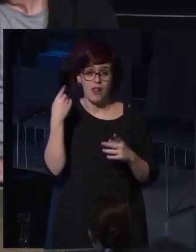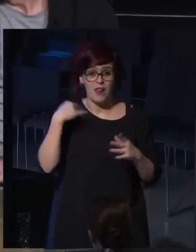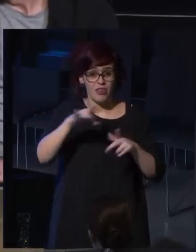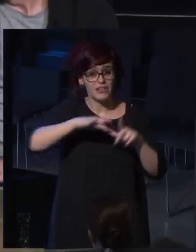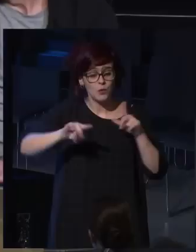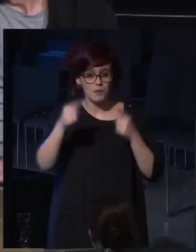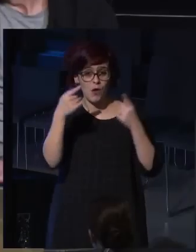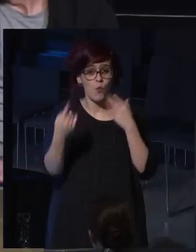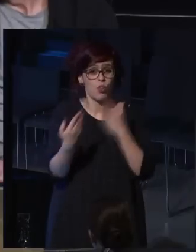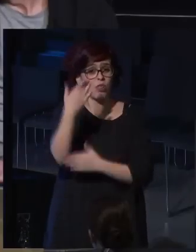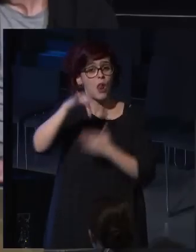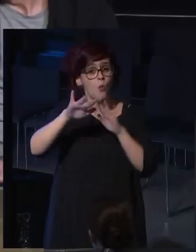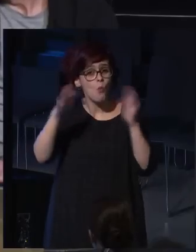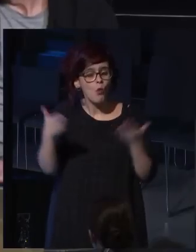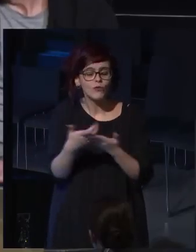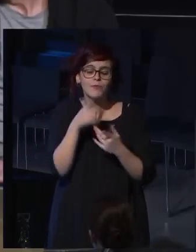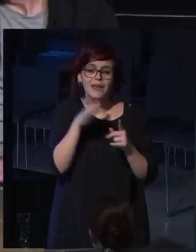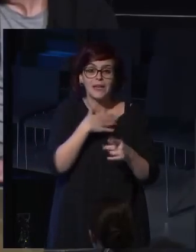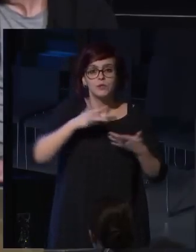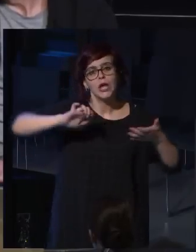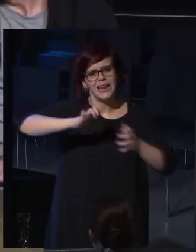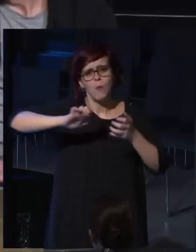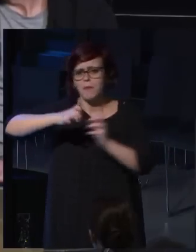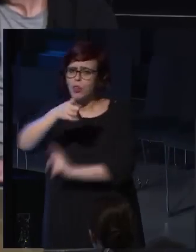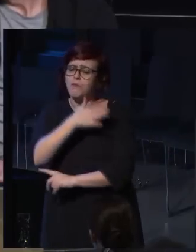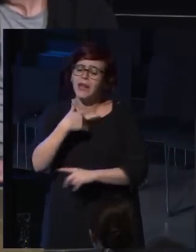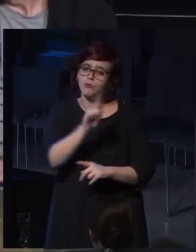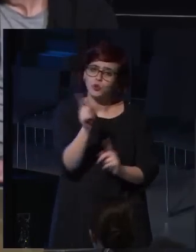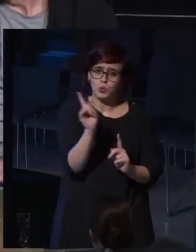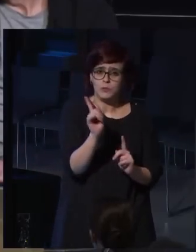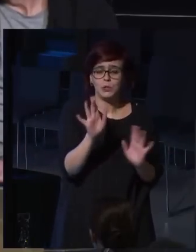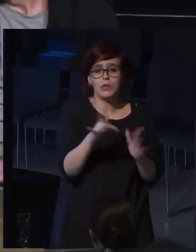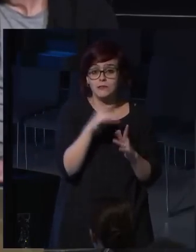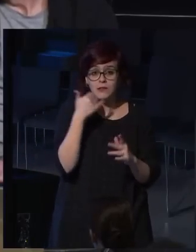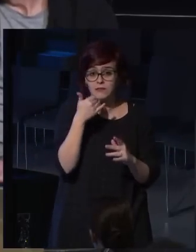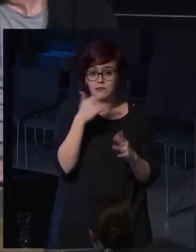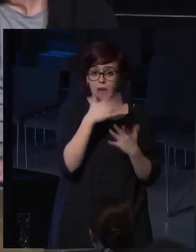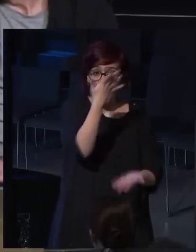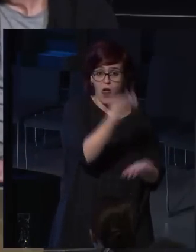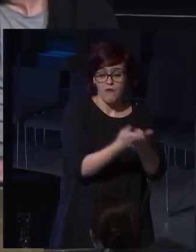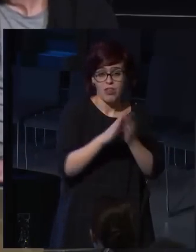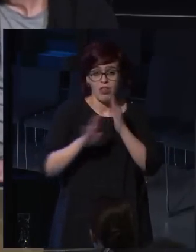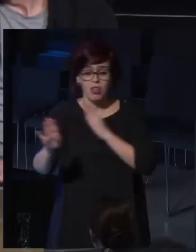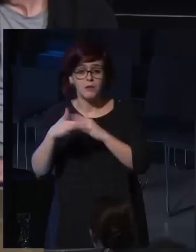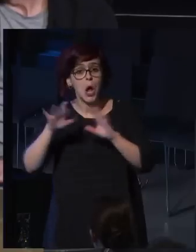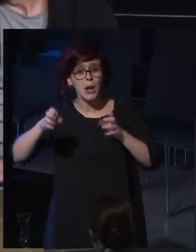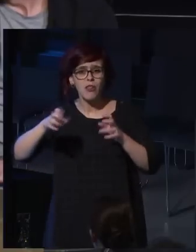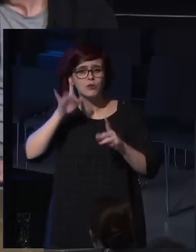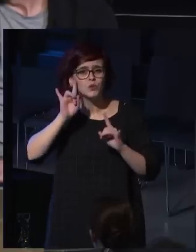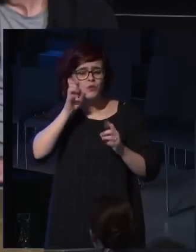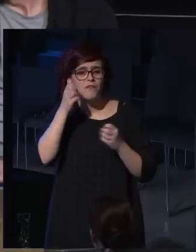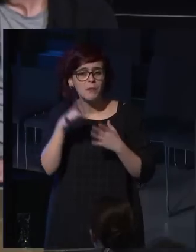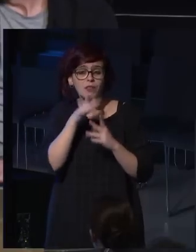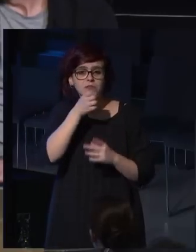idea romántica de que no fuese todo muy comprimido y muy masterizado, pues lo dejamos casi tal cual se grabó. En la radio sonaba bien, pero luego ibas a